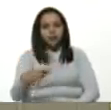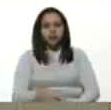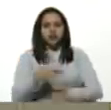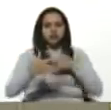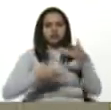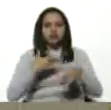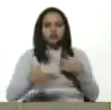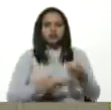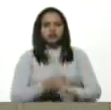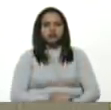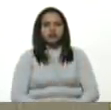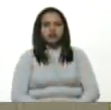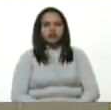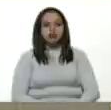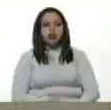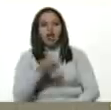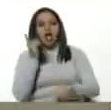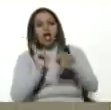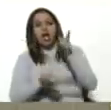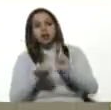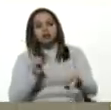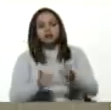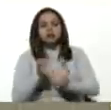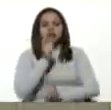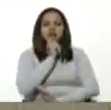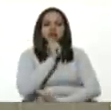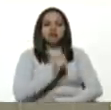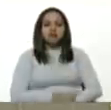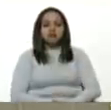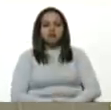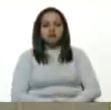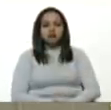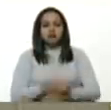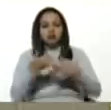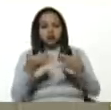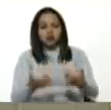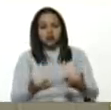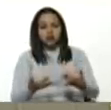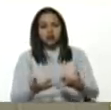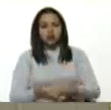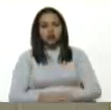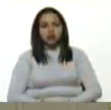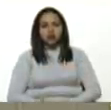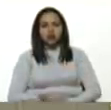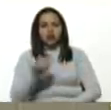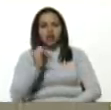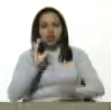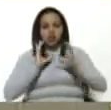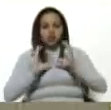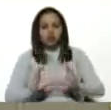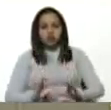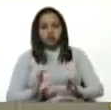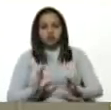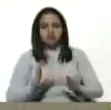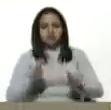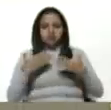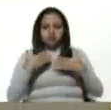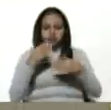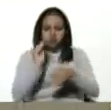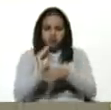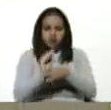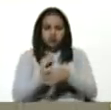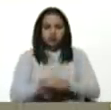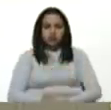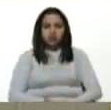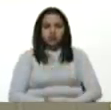acciones, con algunas excepciones que inmediatamente actúan nuestros cuerpos de seguridad o nos avisa